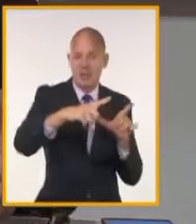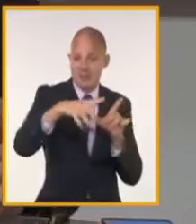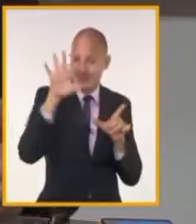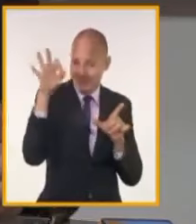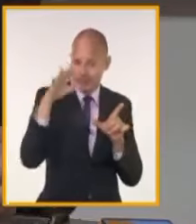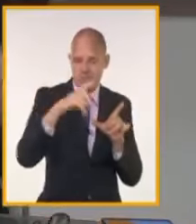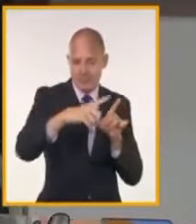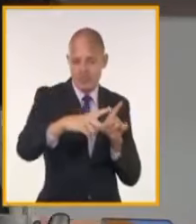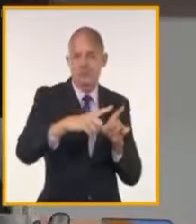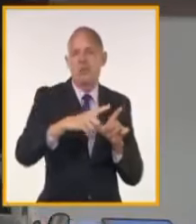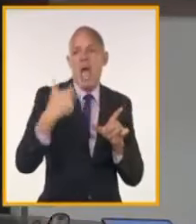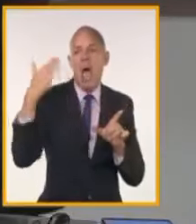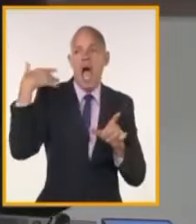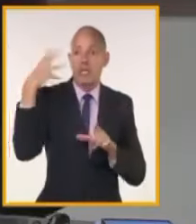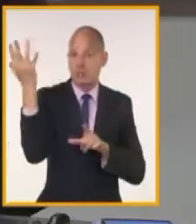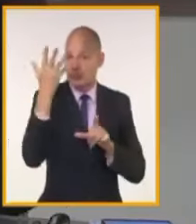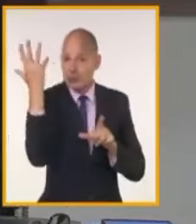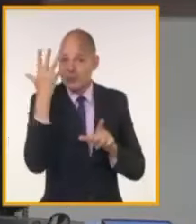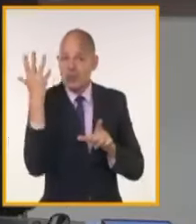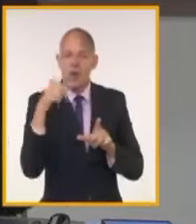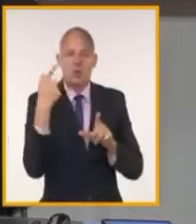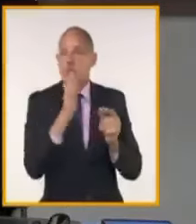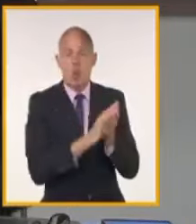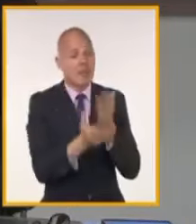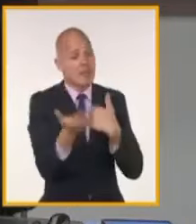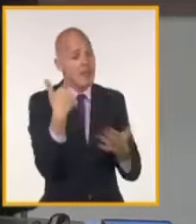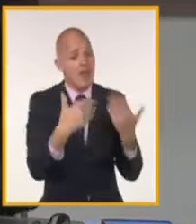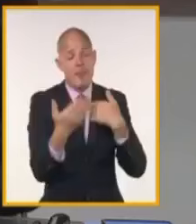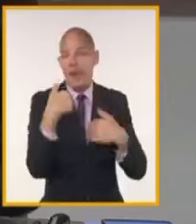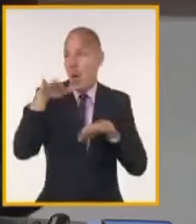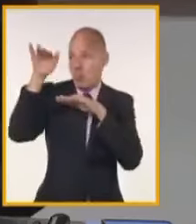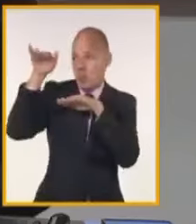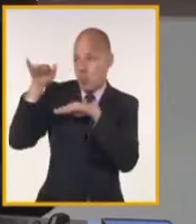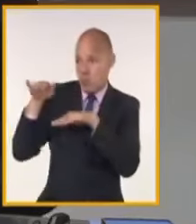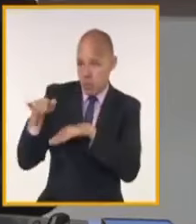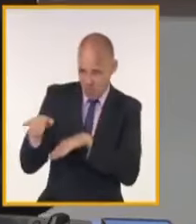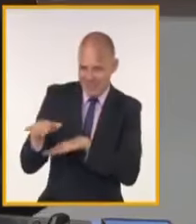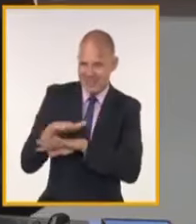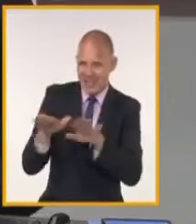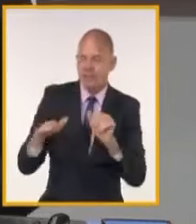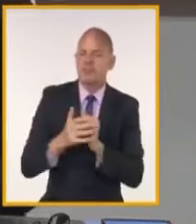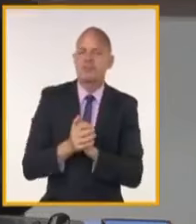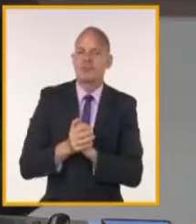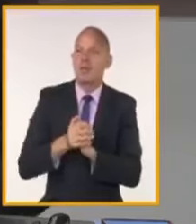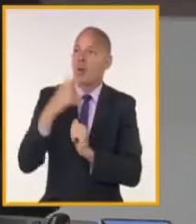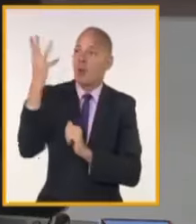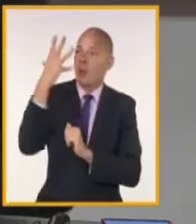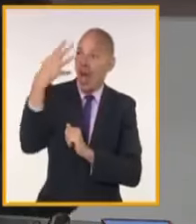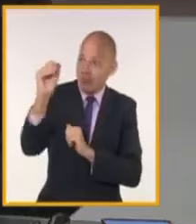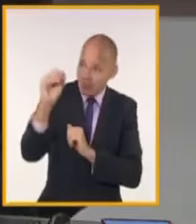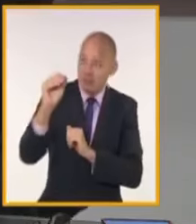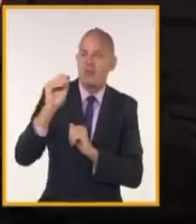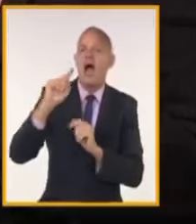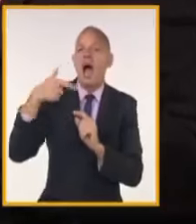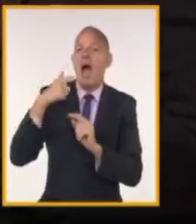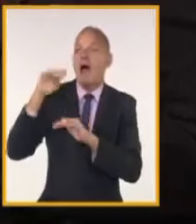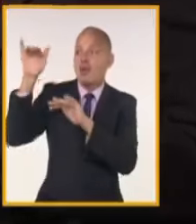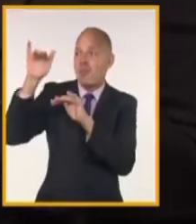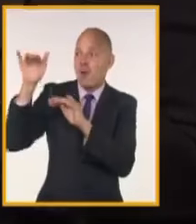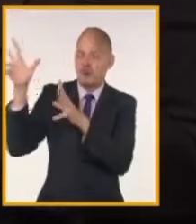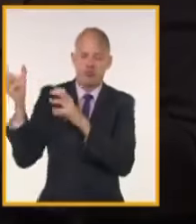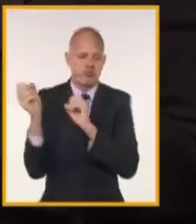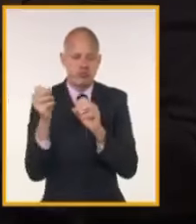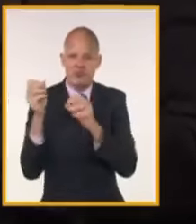cálculo y dijimos pasa el ciclón por aquí puede haber un nivel de afectación va a ser menor que que el desmonte